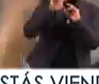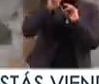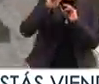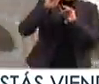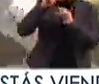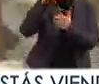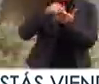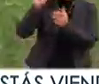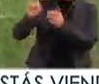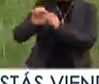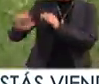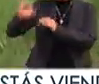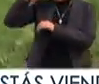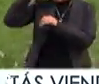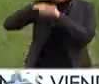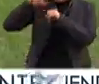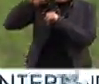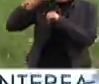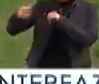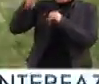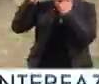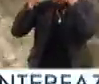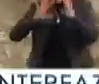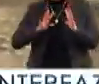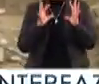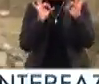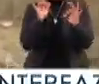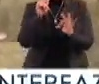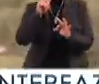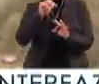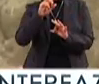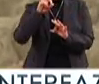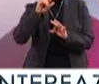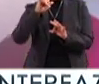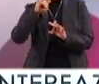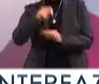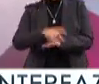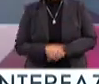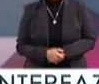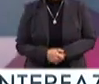país del sureste de Europa dio origen a la fundación Let's Do It